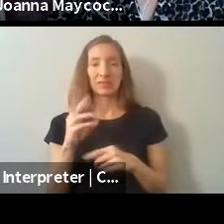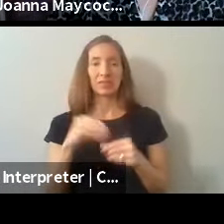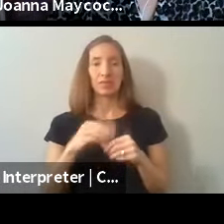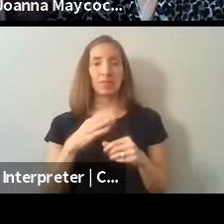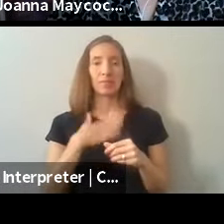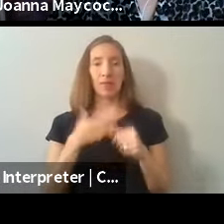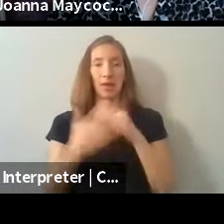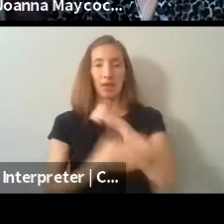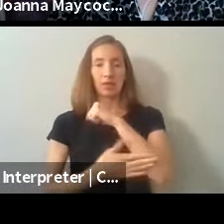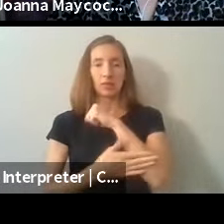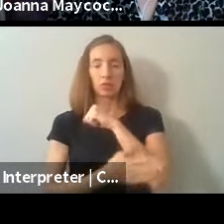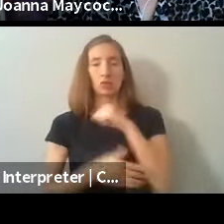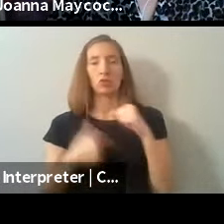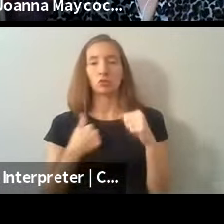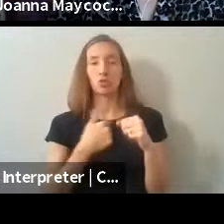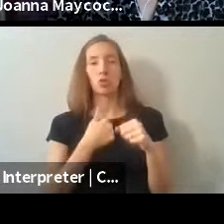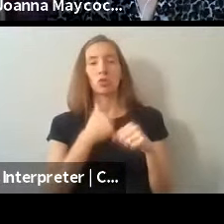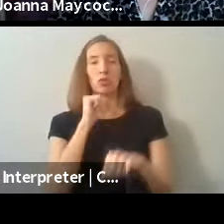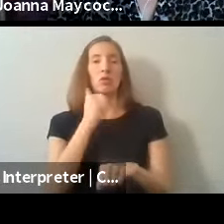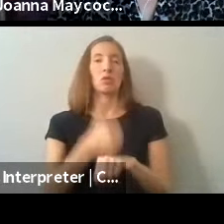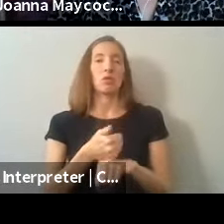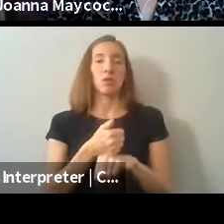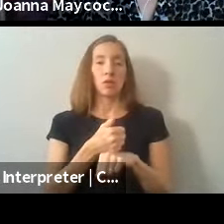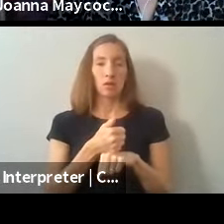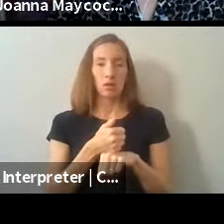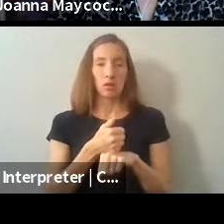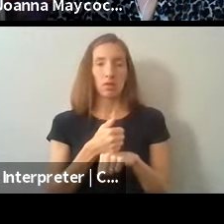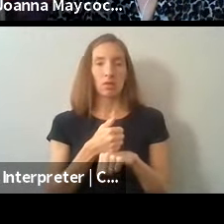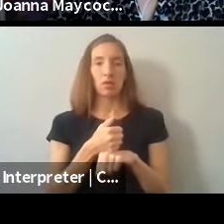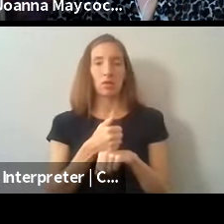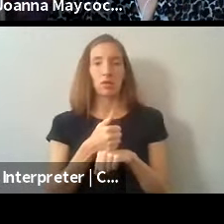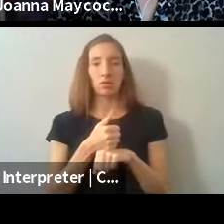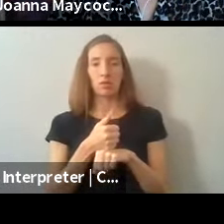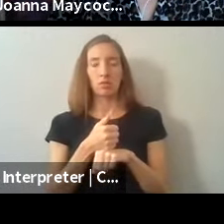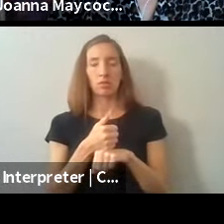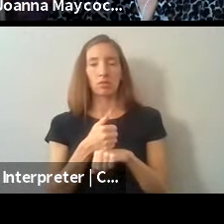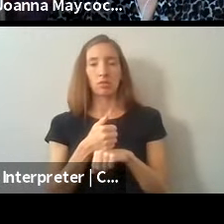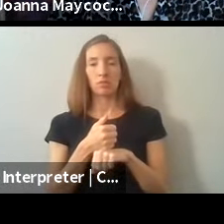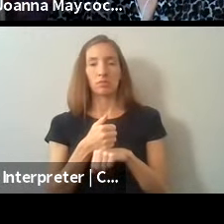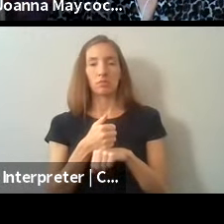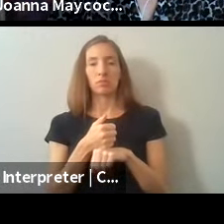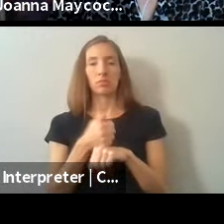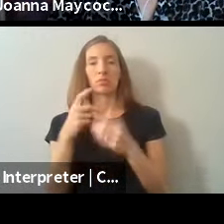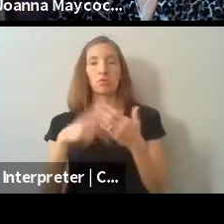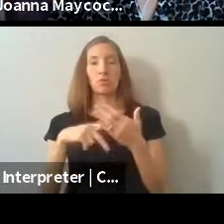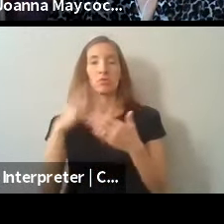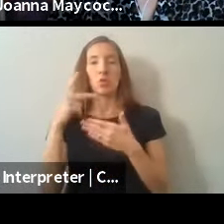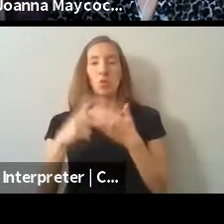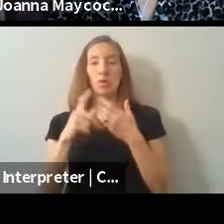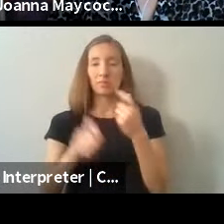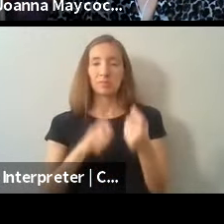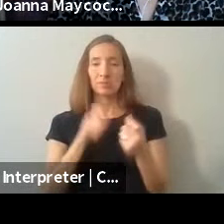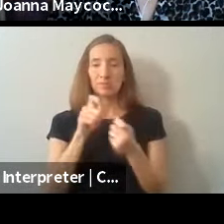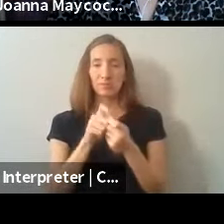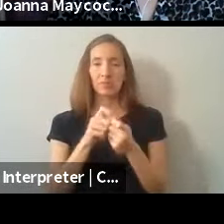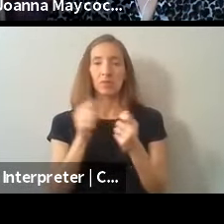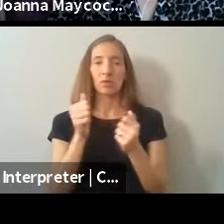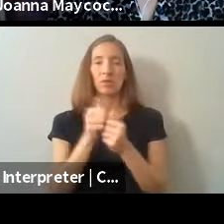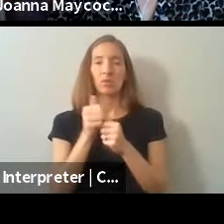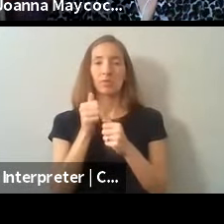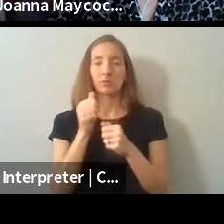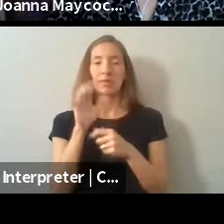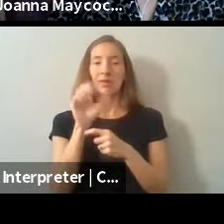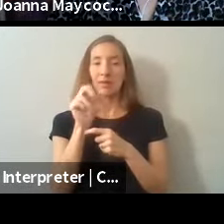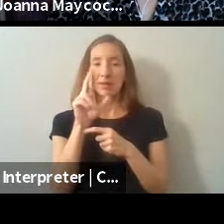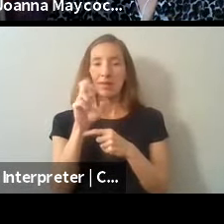la atención durante pandemia COVID-19 y otro que también desde el Estado planifique